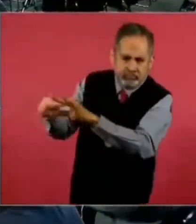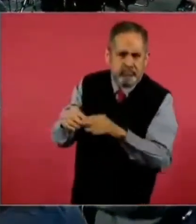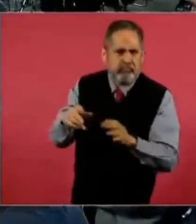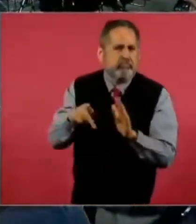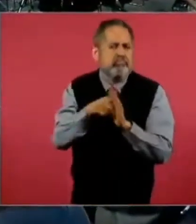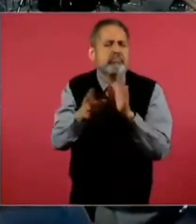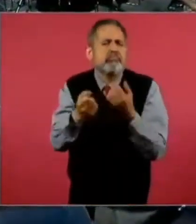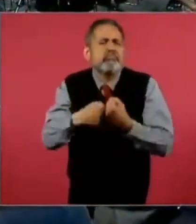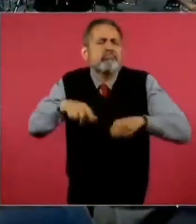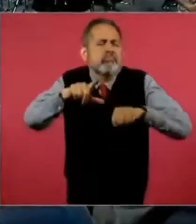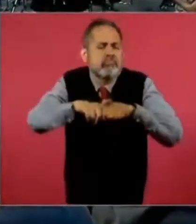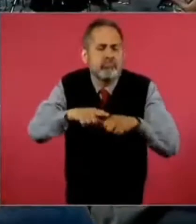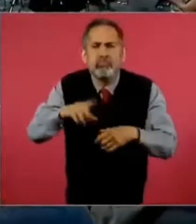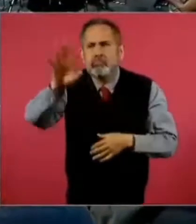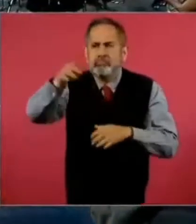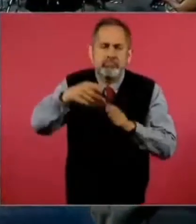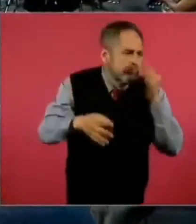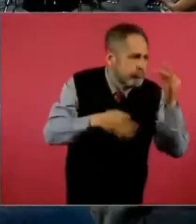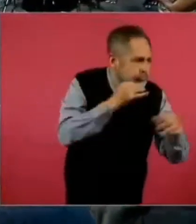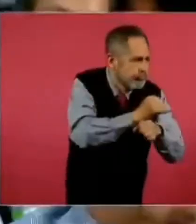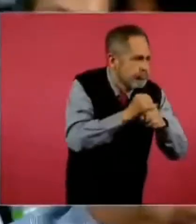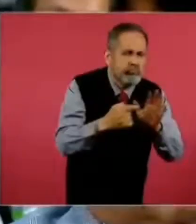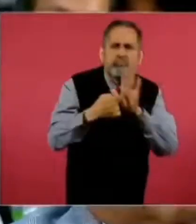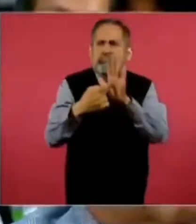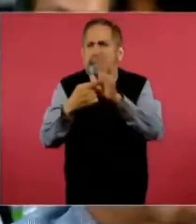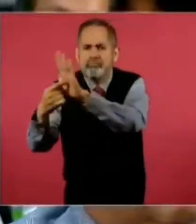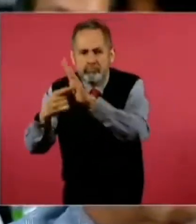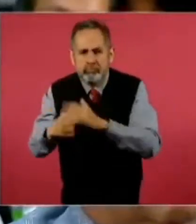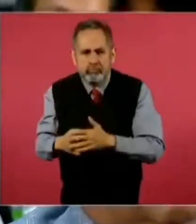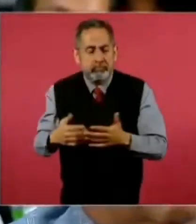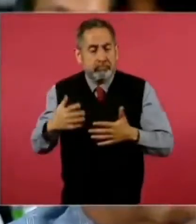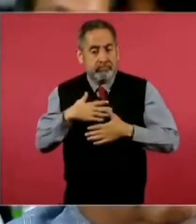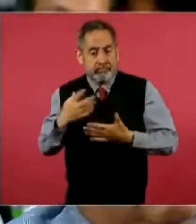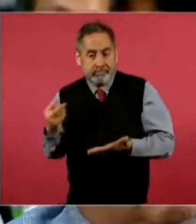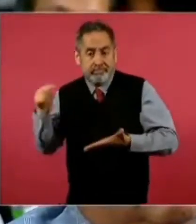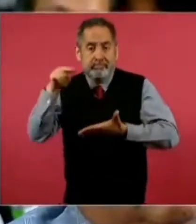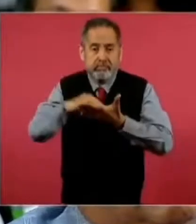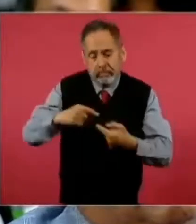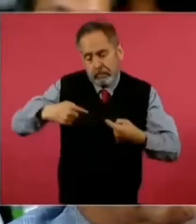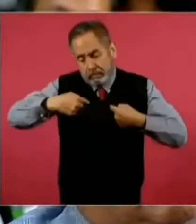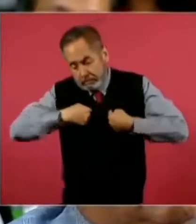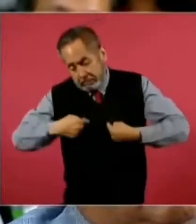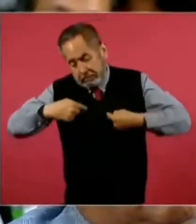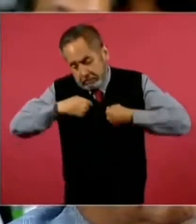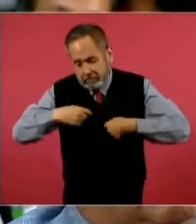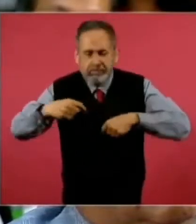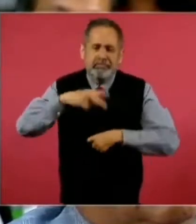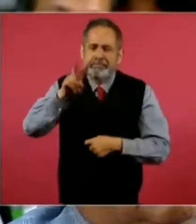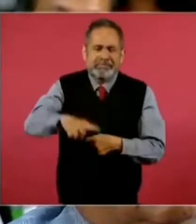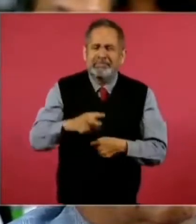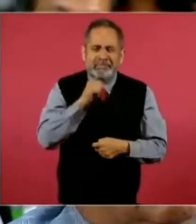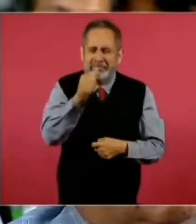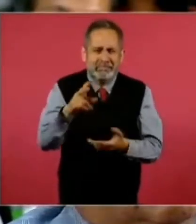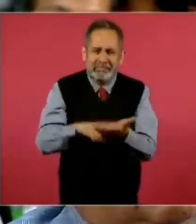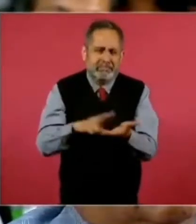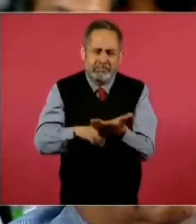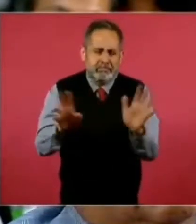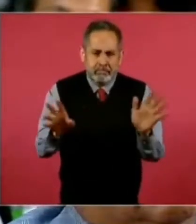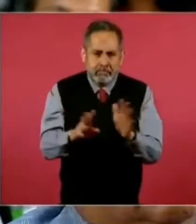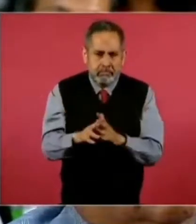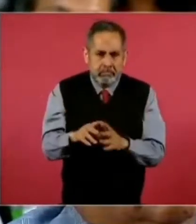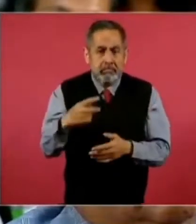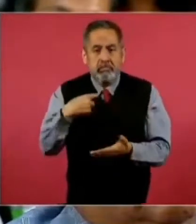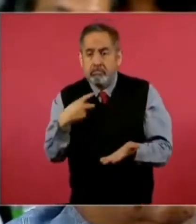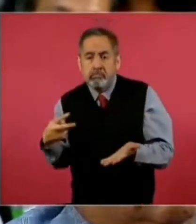ciudadano, y la verdad a nosotros nos enseñaron que venir a hablar de nuestros casos no es la nota. Sin embargo, si yo vengo